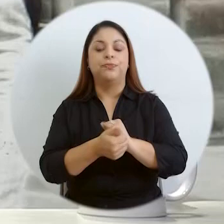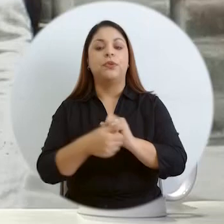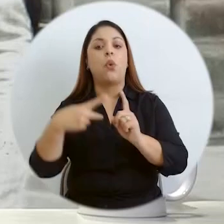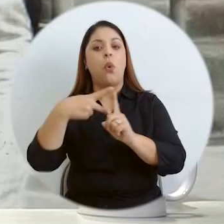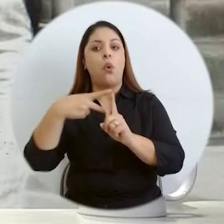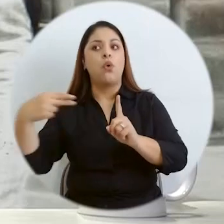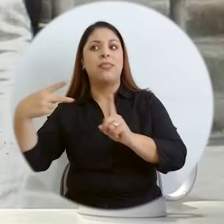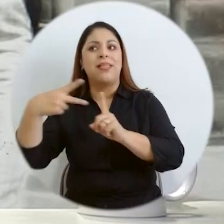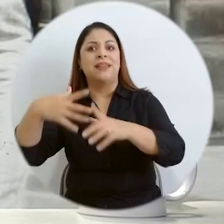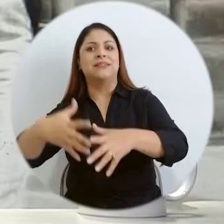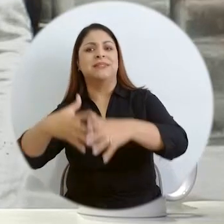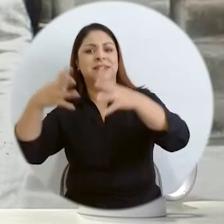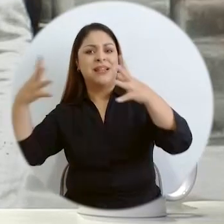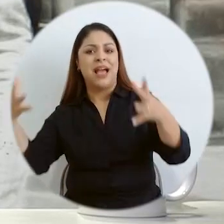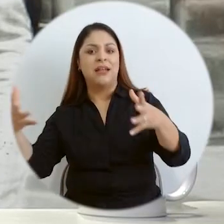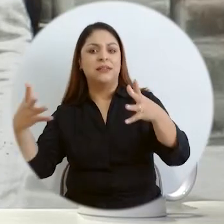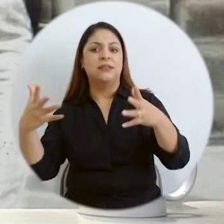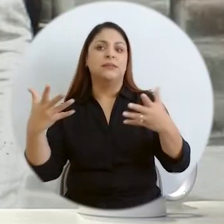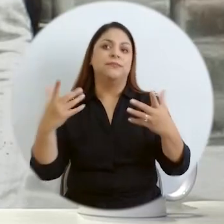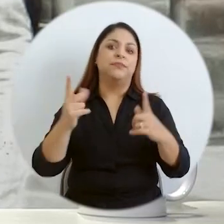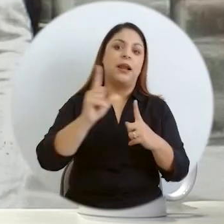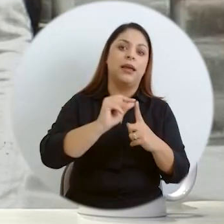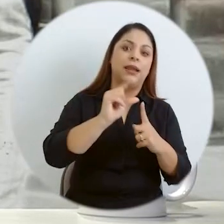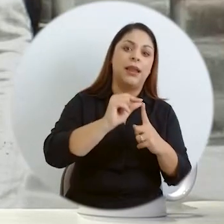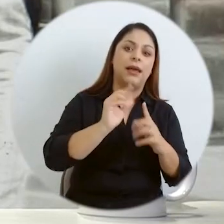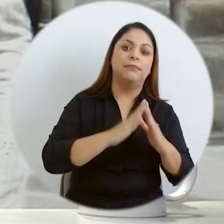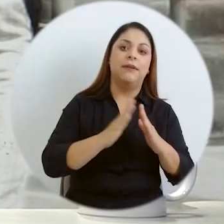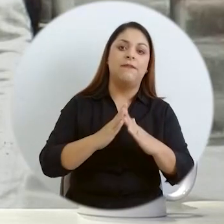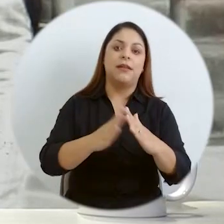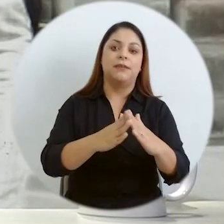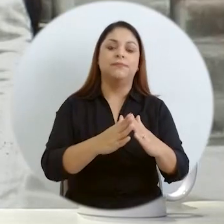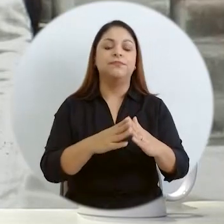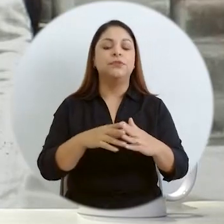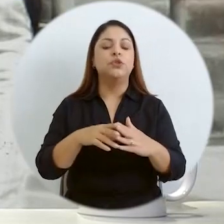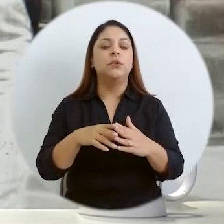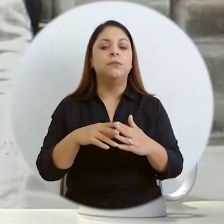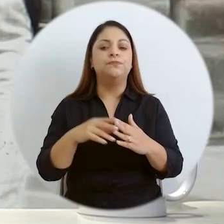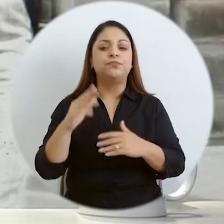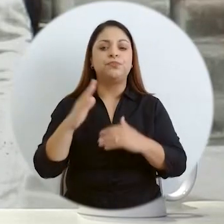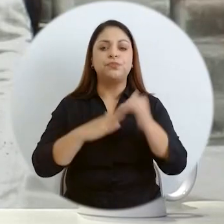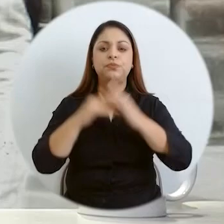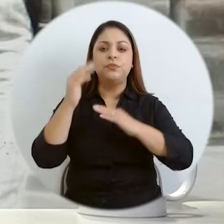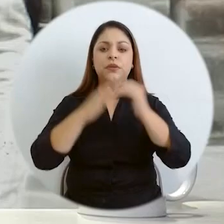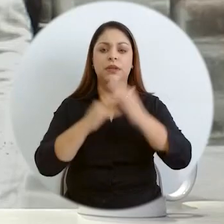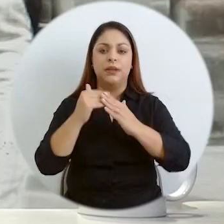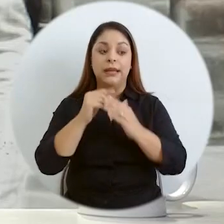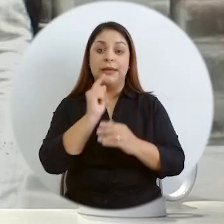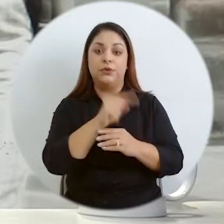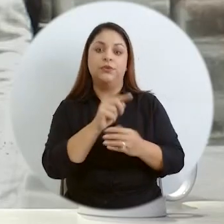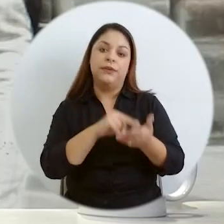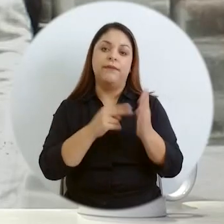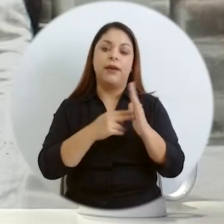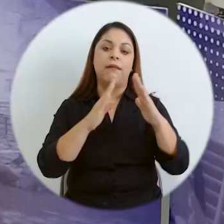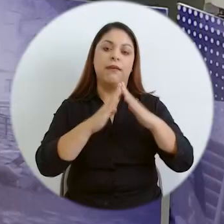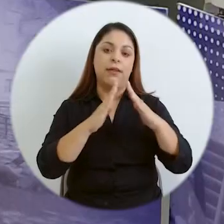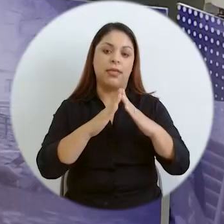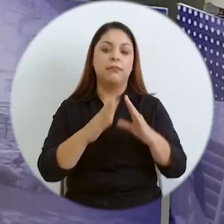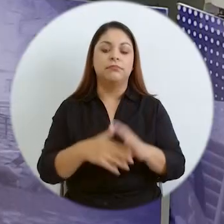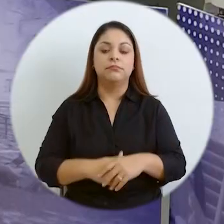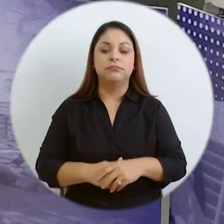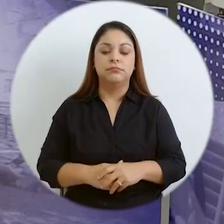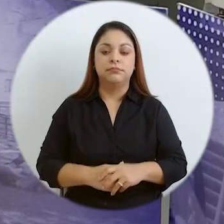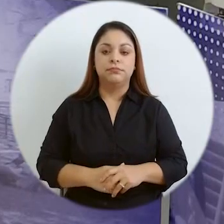a alquileres en viviendas, que entonces en términos constructivos se cuenta como una vivienda. Entonces estamos teniendo